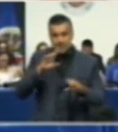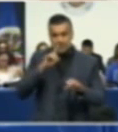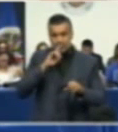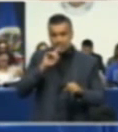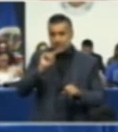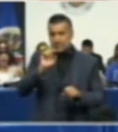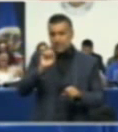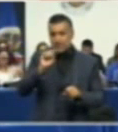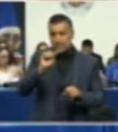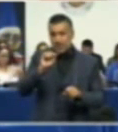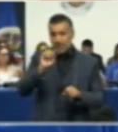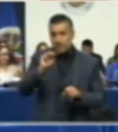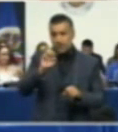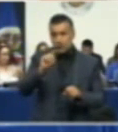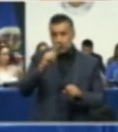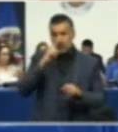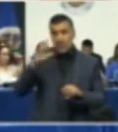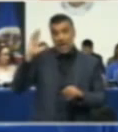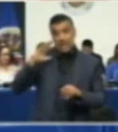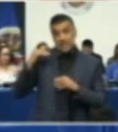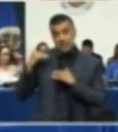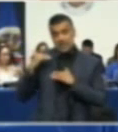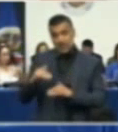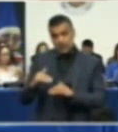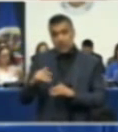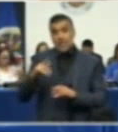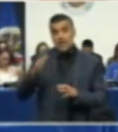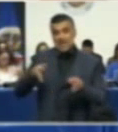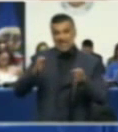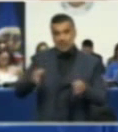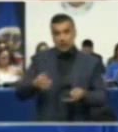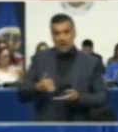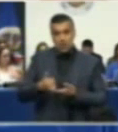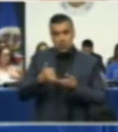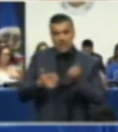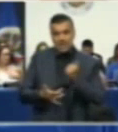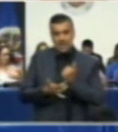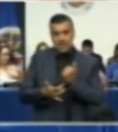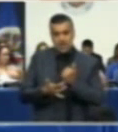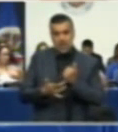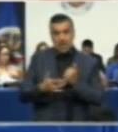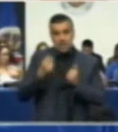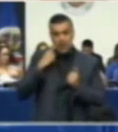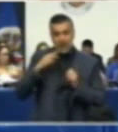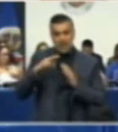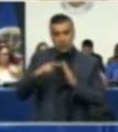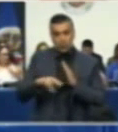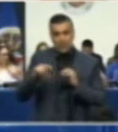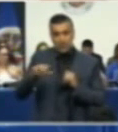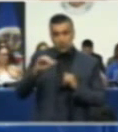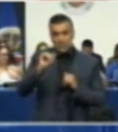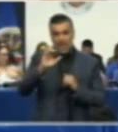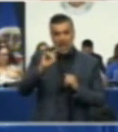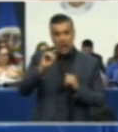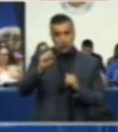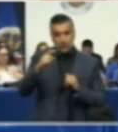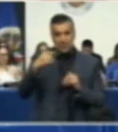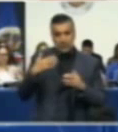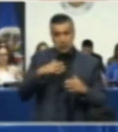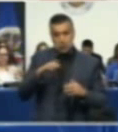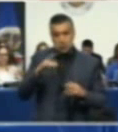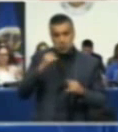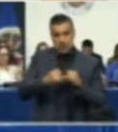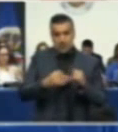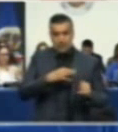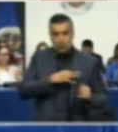testamentos antes totalmente limitadas, legitimando la ayuda técnica para la lectura de estos actos de última